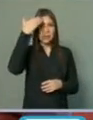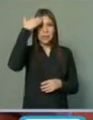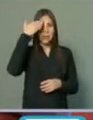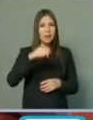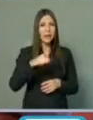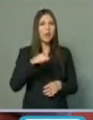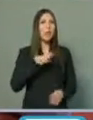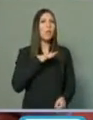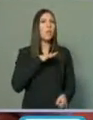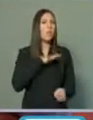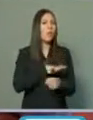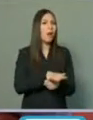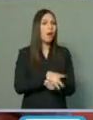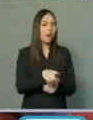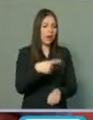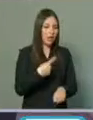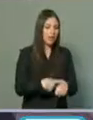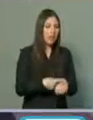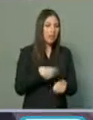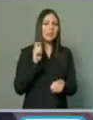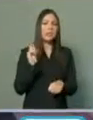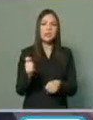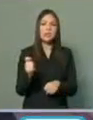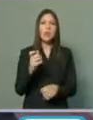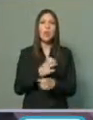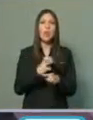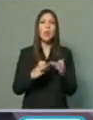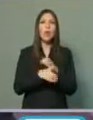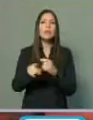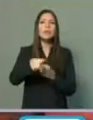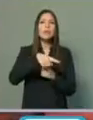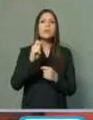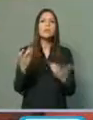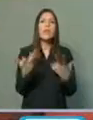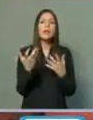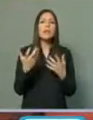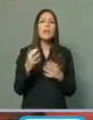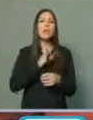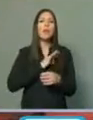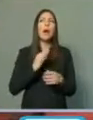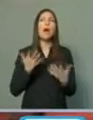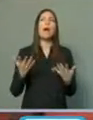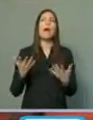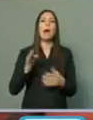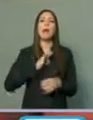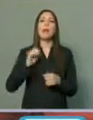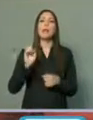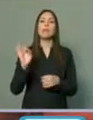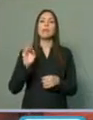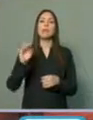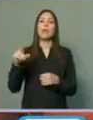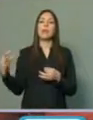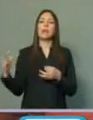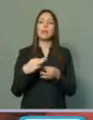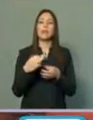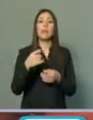hay asociados a la enfermedad para también atacarlos y poder controlarlo, porque no es fácil el control. Se pueden dar